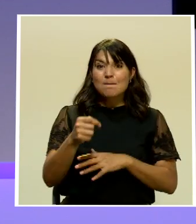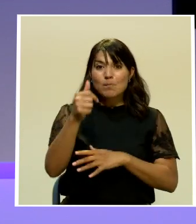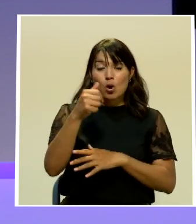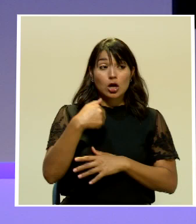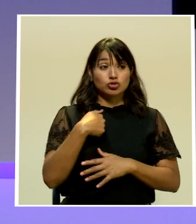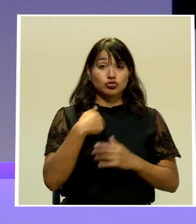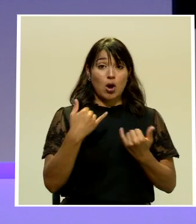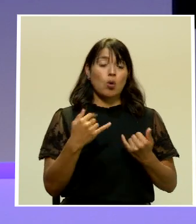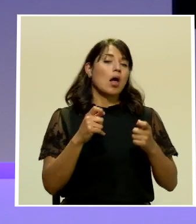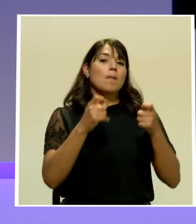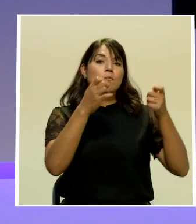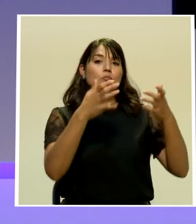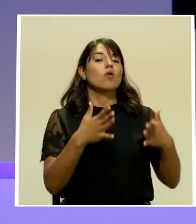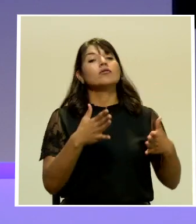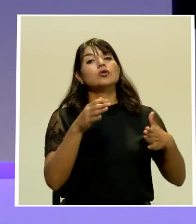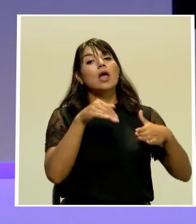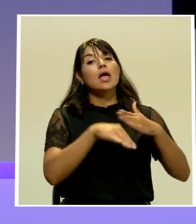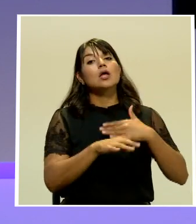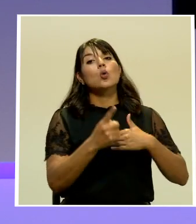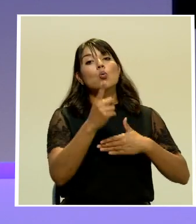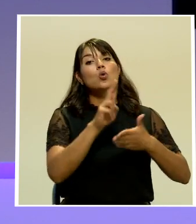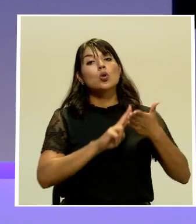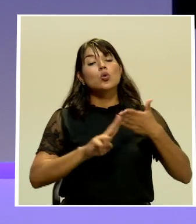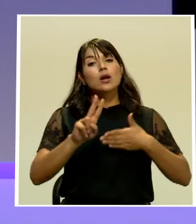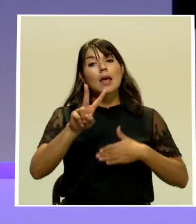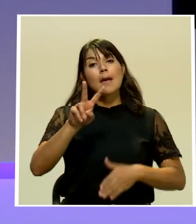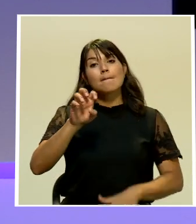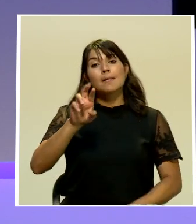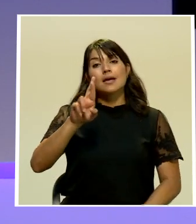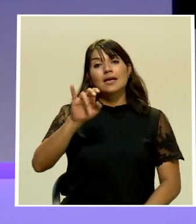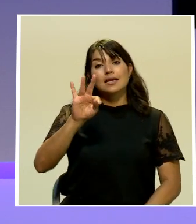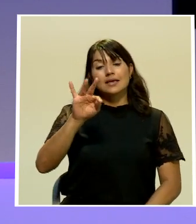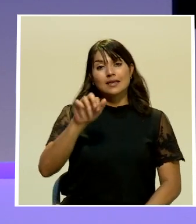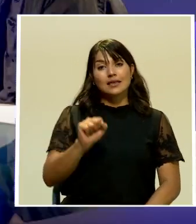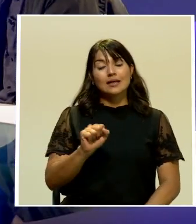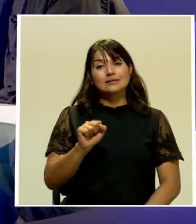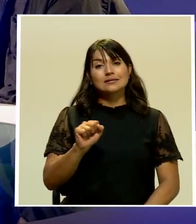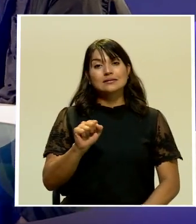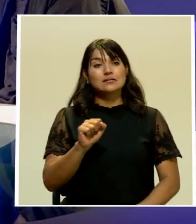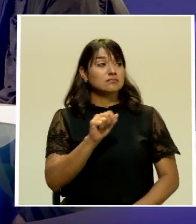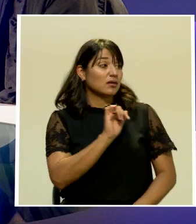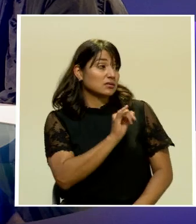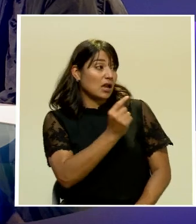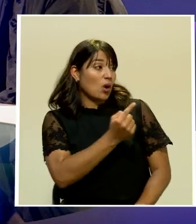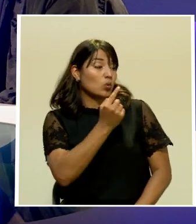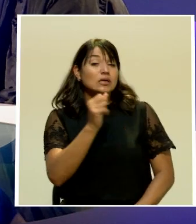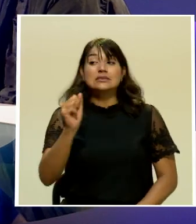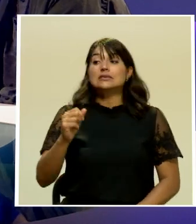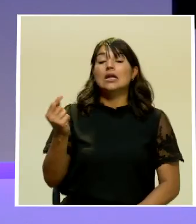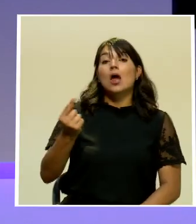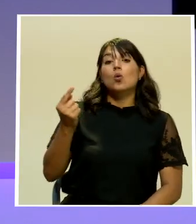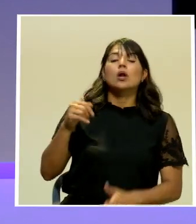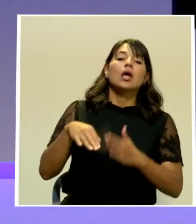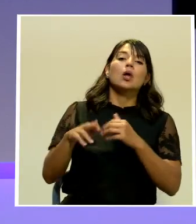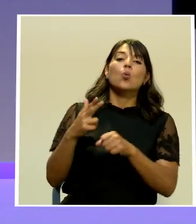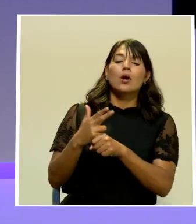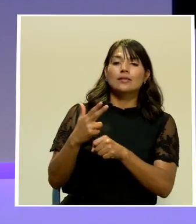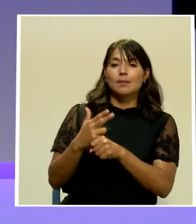clases en una universidad que le tengo mucho aprecio, la Universidad Veritas, por ejemplo. En la Veritas, que es prácticamente la única. Es la única que tiene. En Guatemala